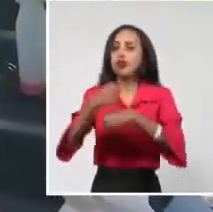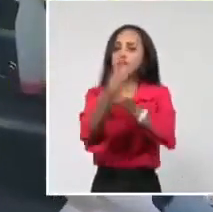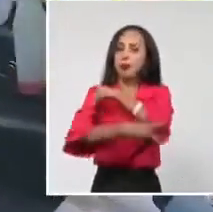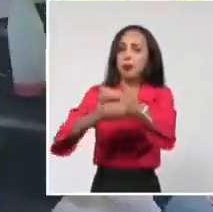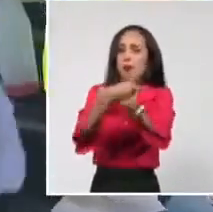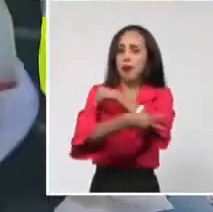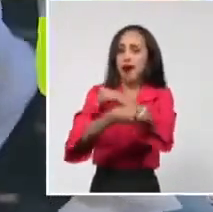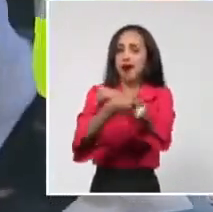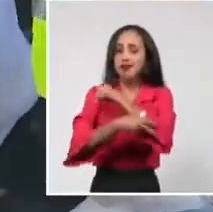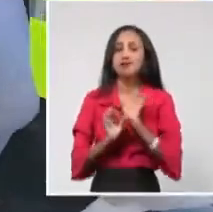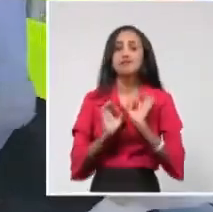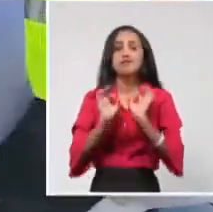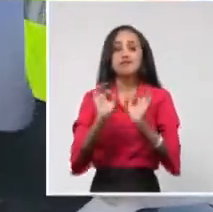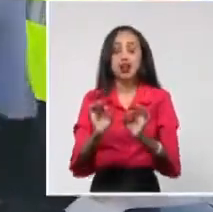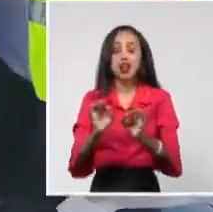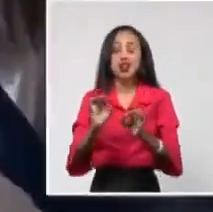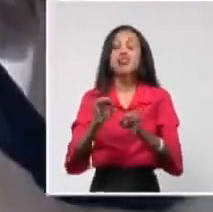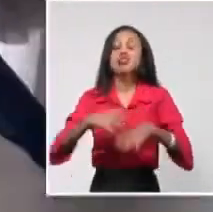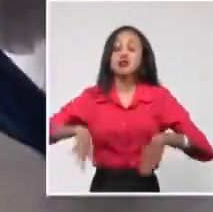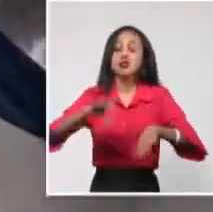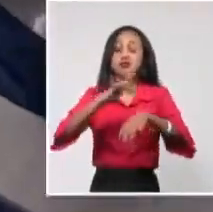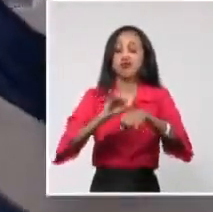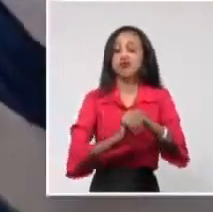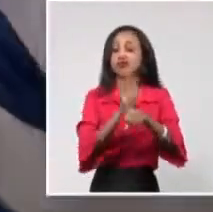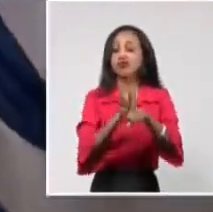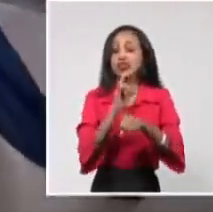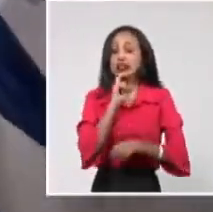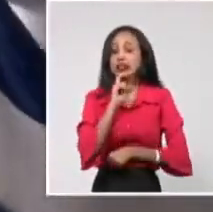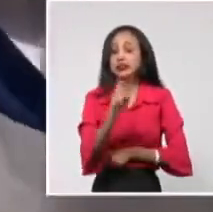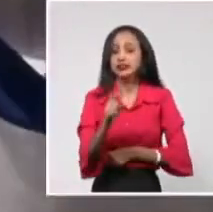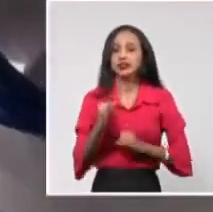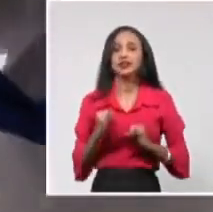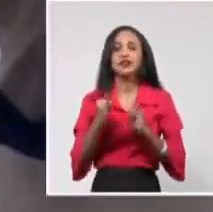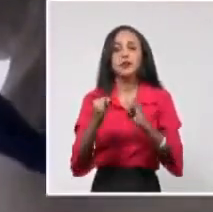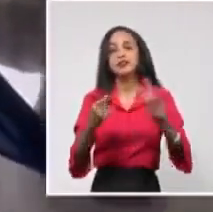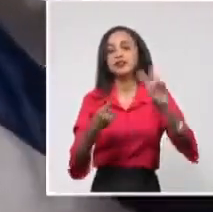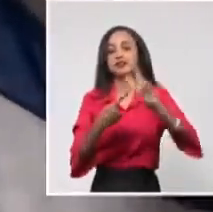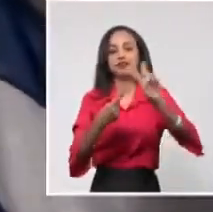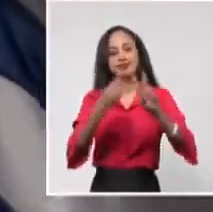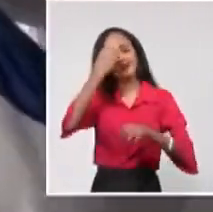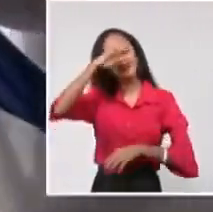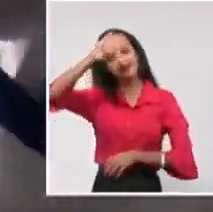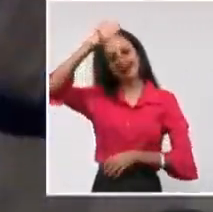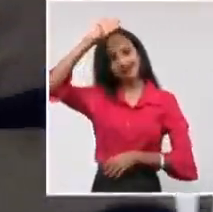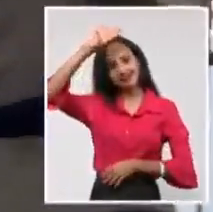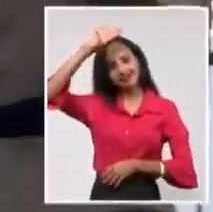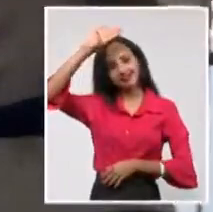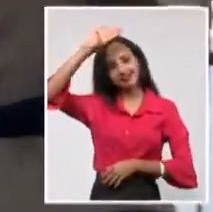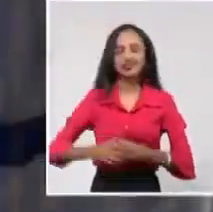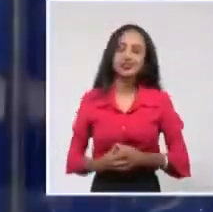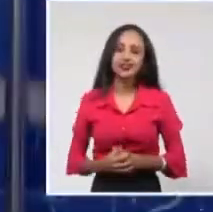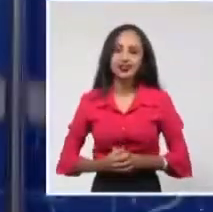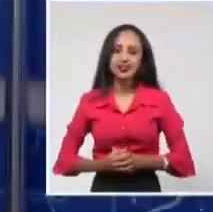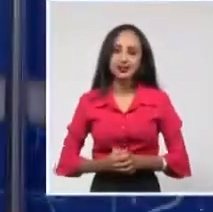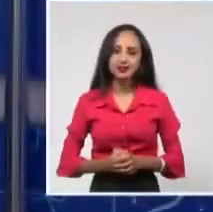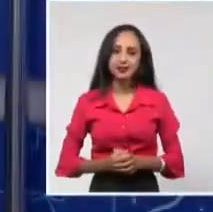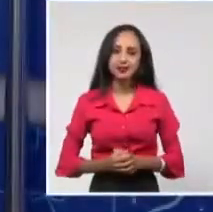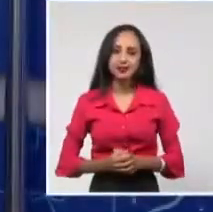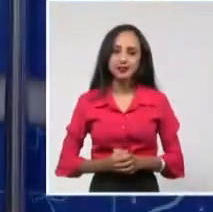una alta incidencia de la COVID-19. Adán Morel, Sistema Informativo de la Televisión Cubana.